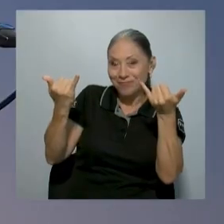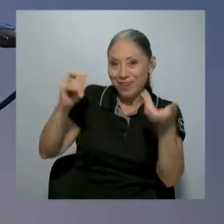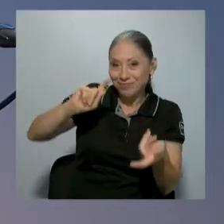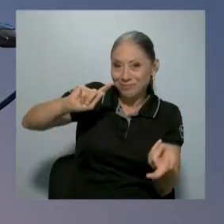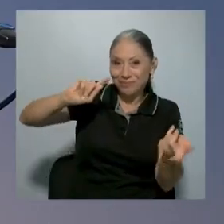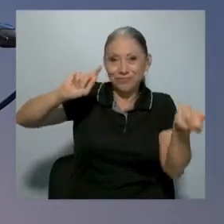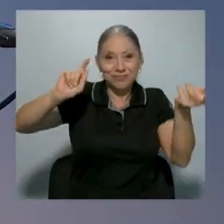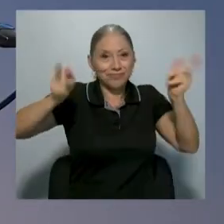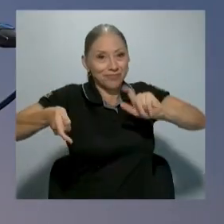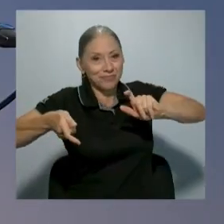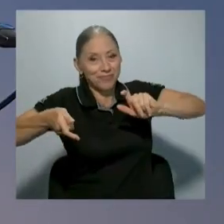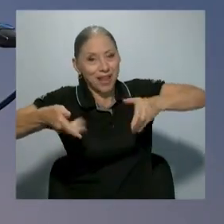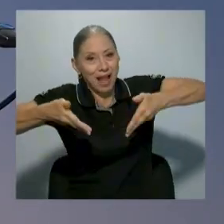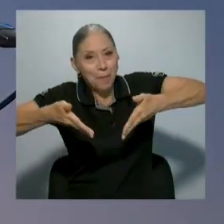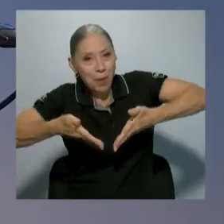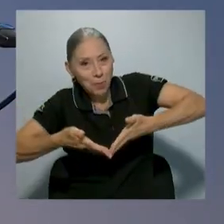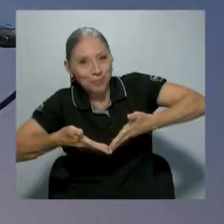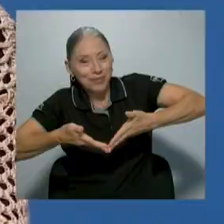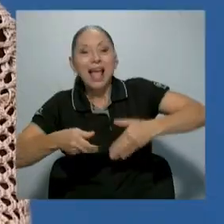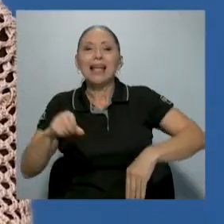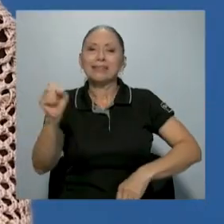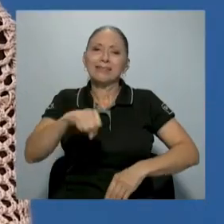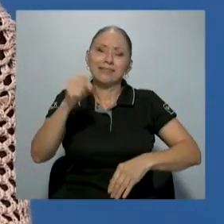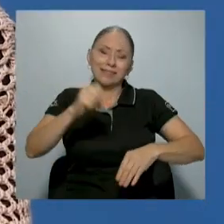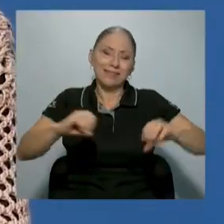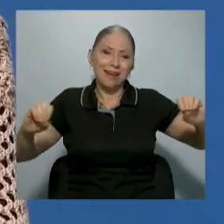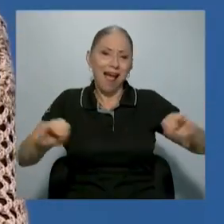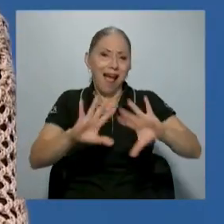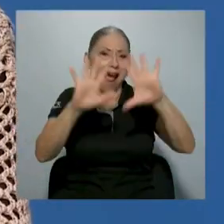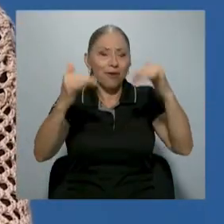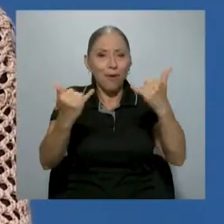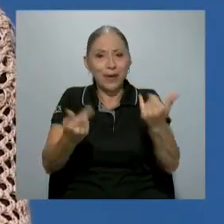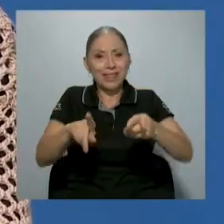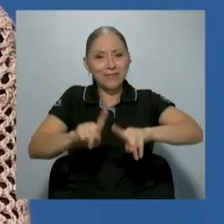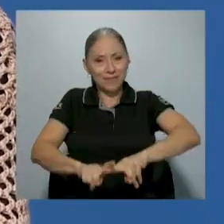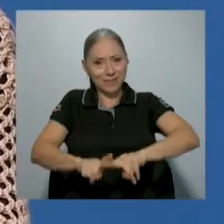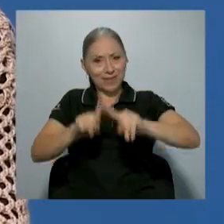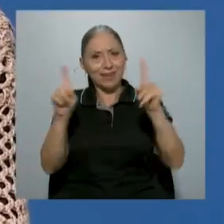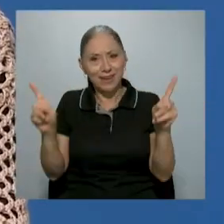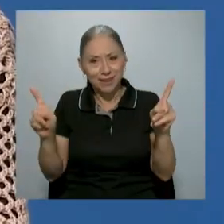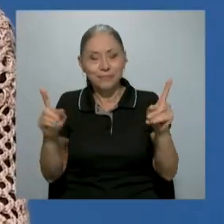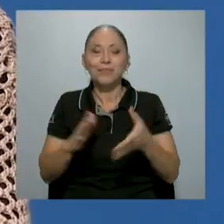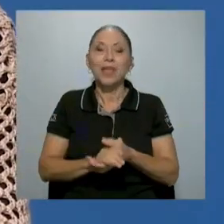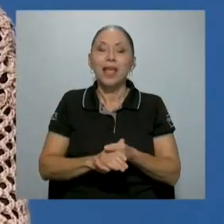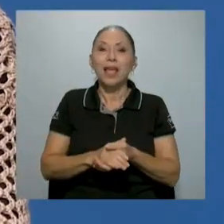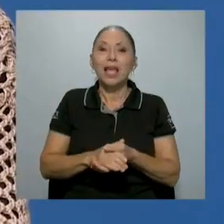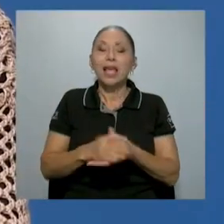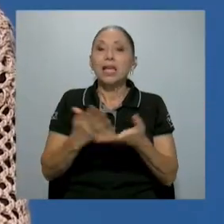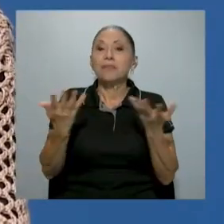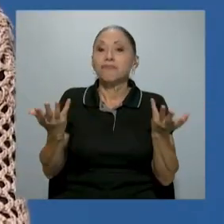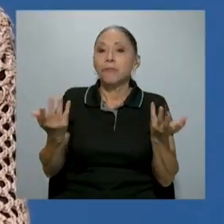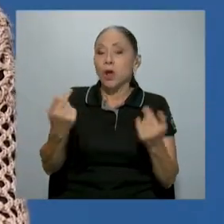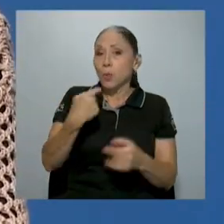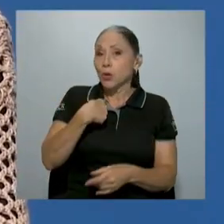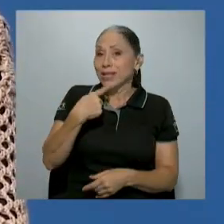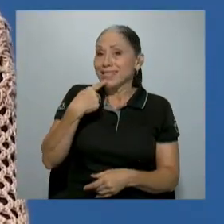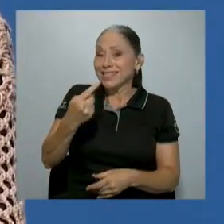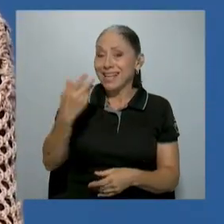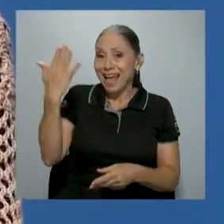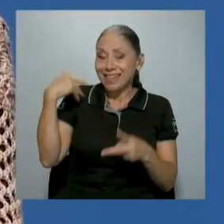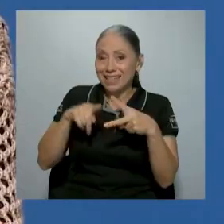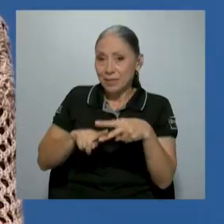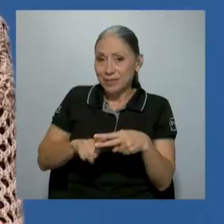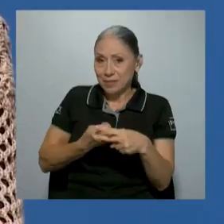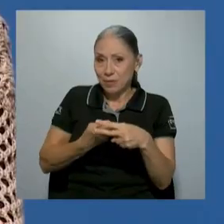Claro, tiene otra dinámica, ¿verdad? Lo que les comentaba al principio, ¿verdad? Un tema de